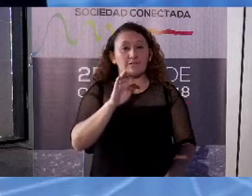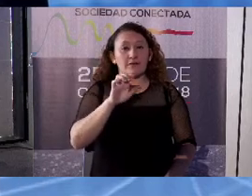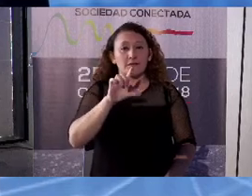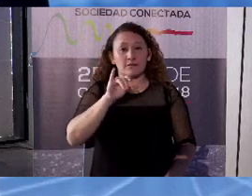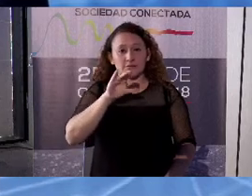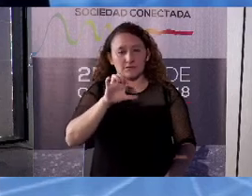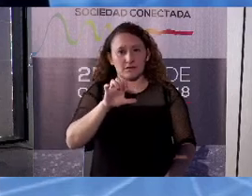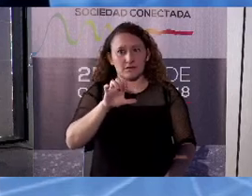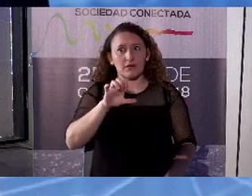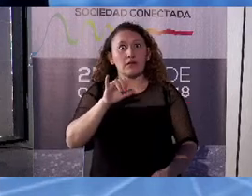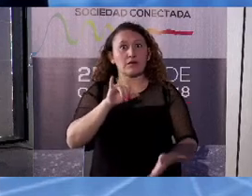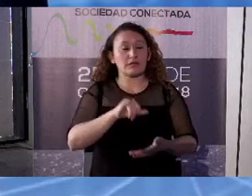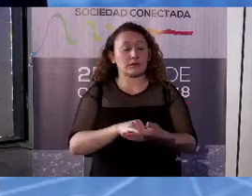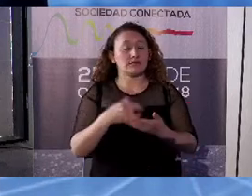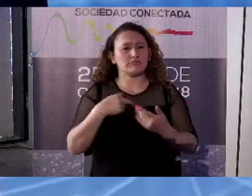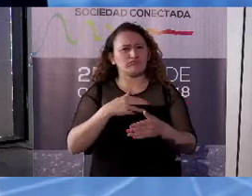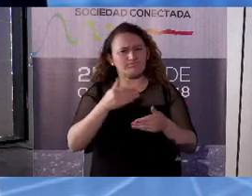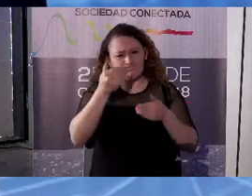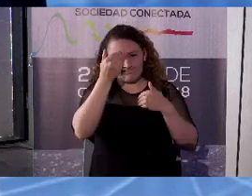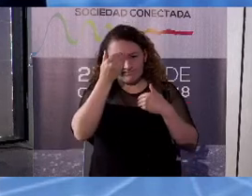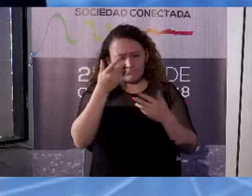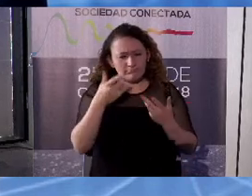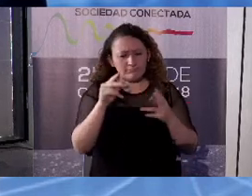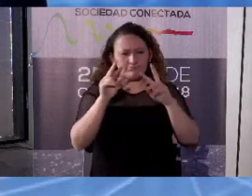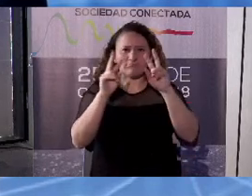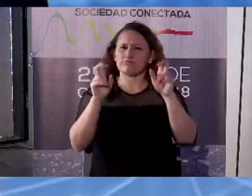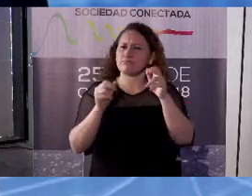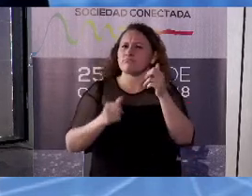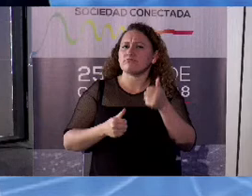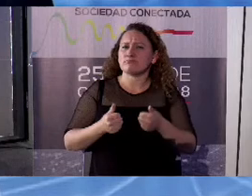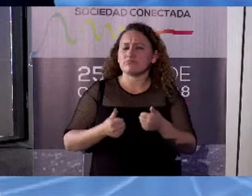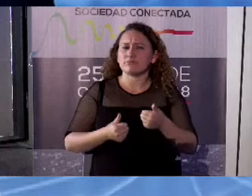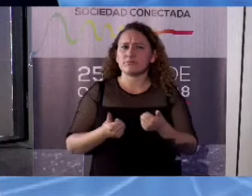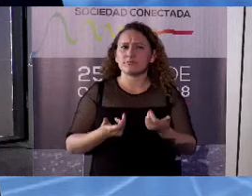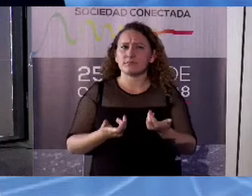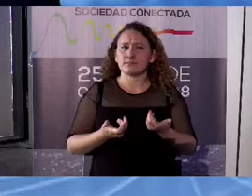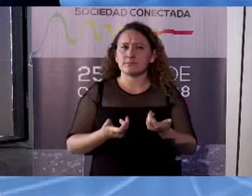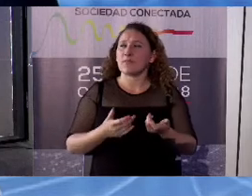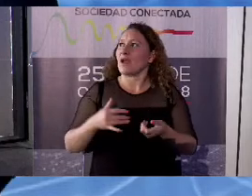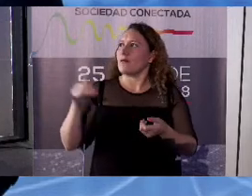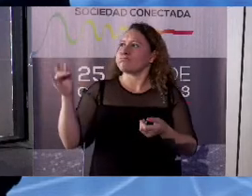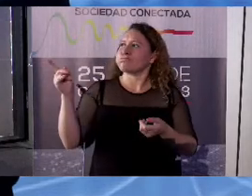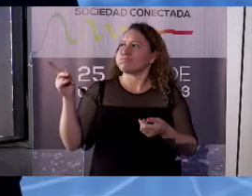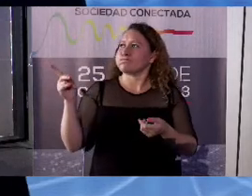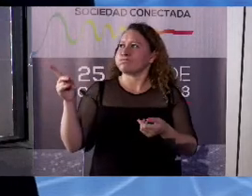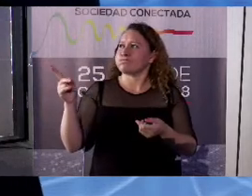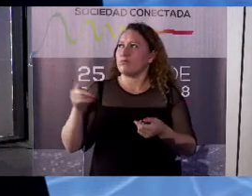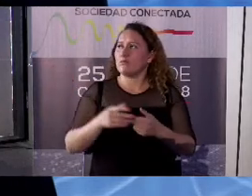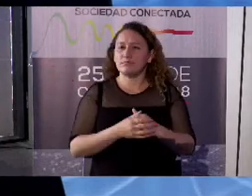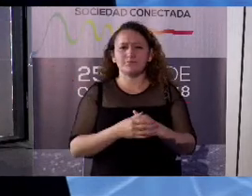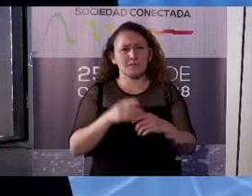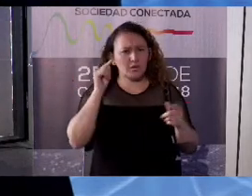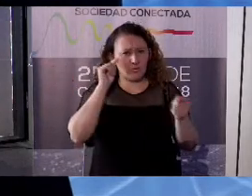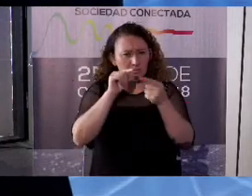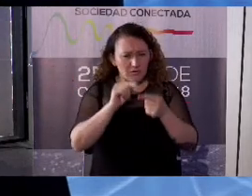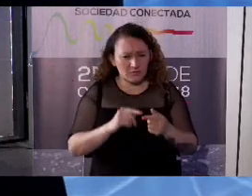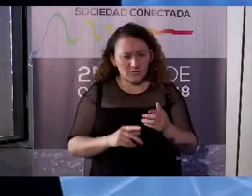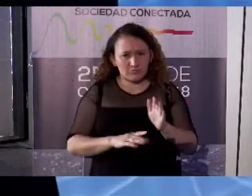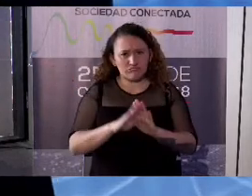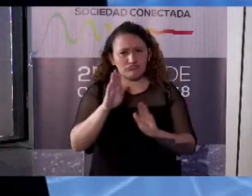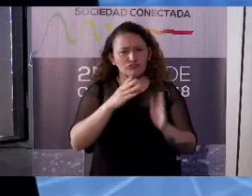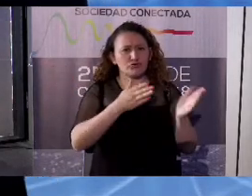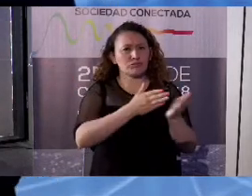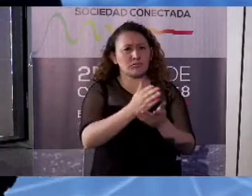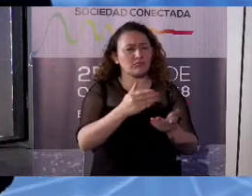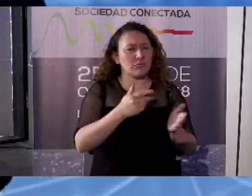del tema de los eh e a ver Ahí está de los objetivos de desarrollo sostenible nuestros planes